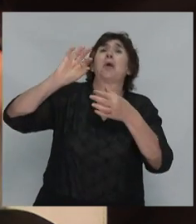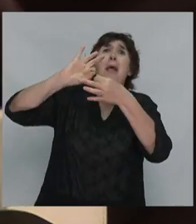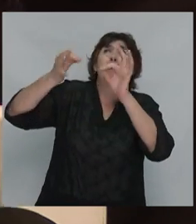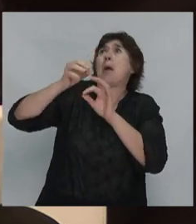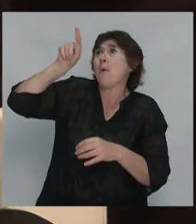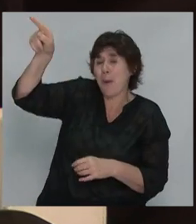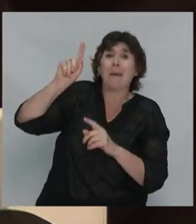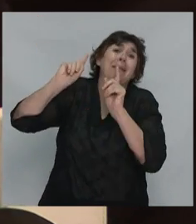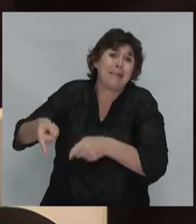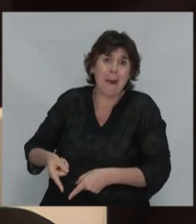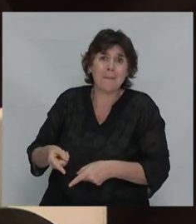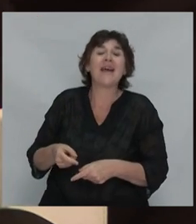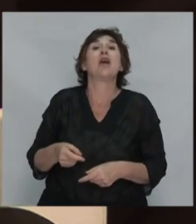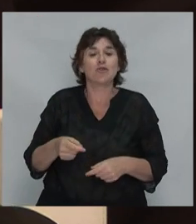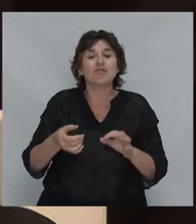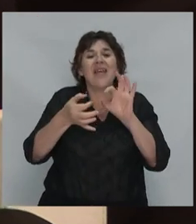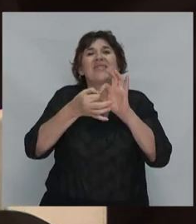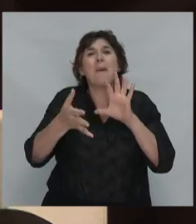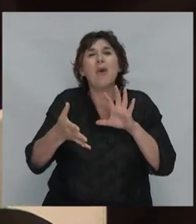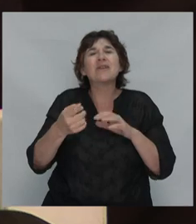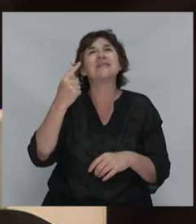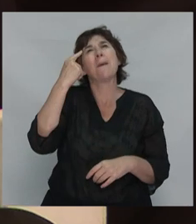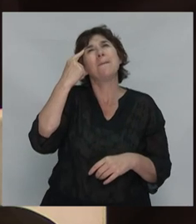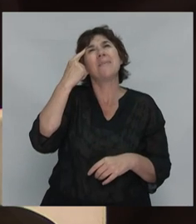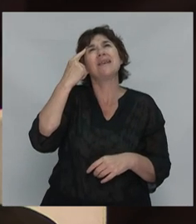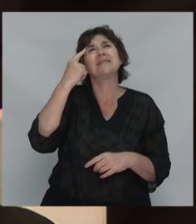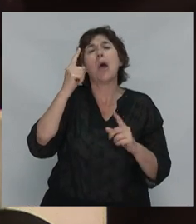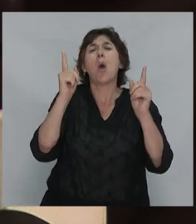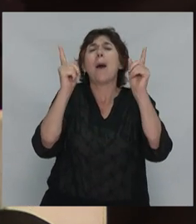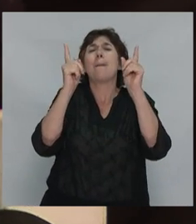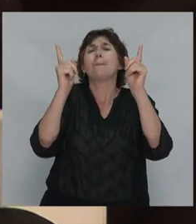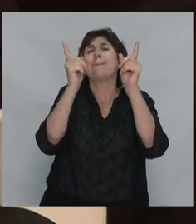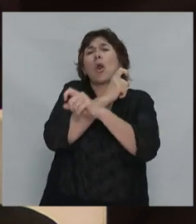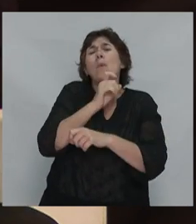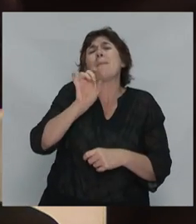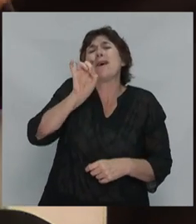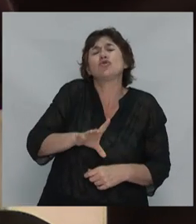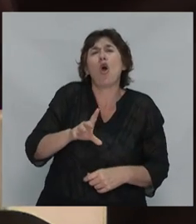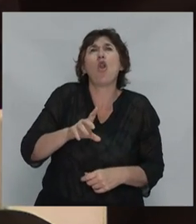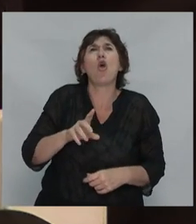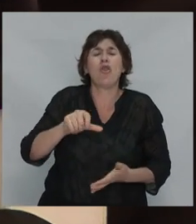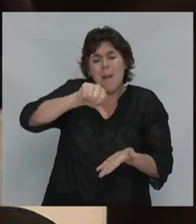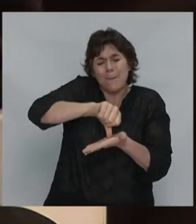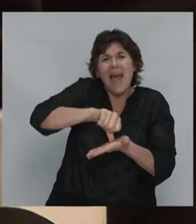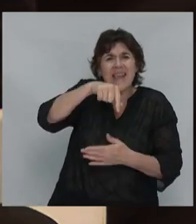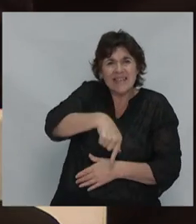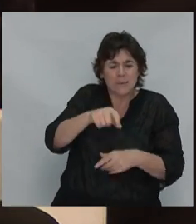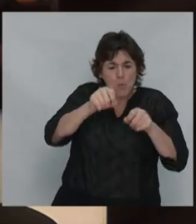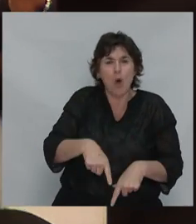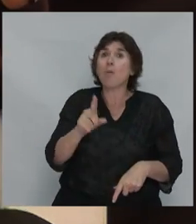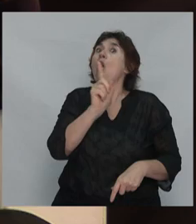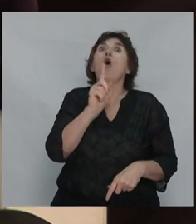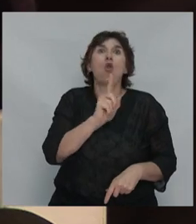europeos la democracia debe no solo plantearse problemas indispensables nacionales sino también